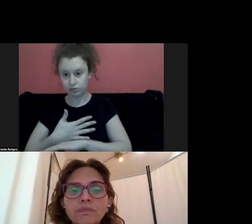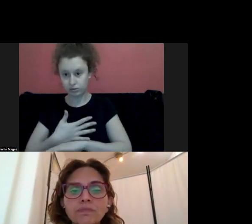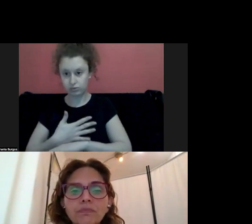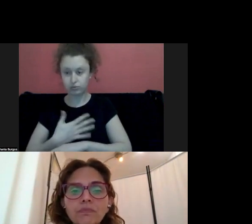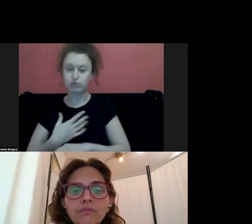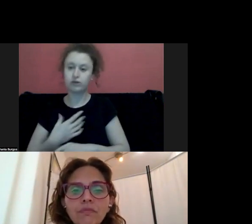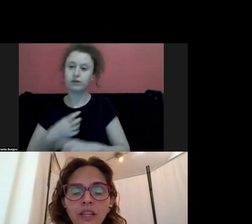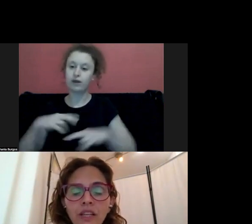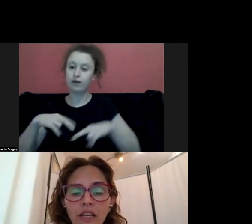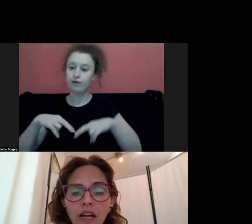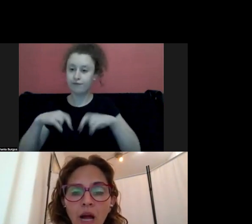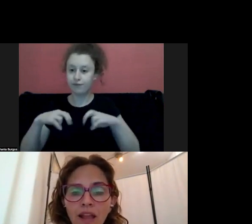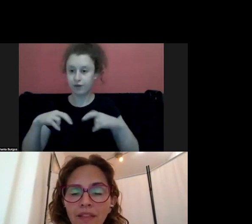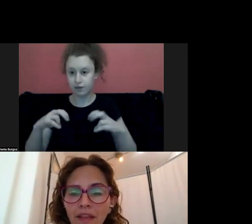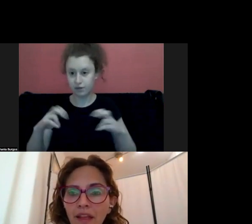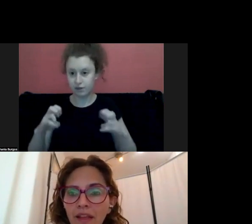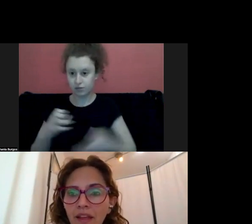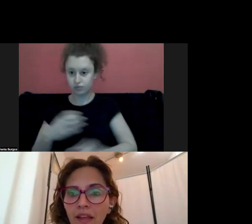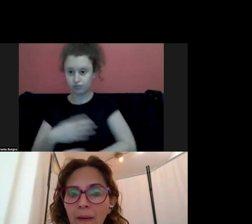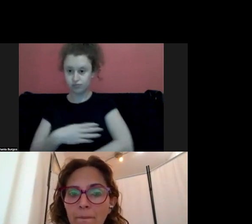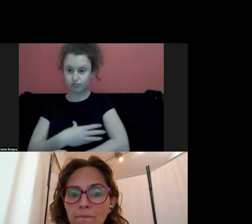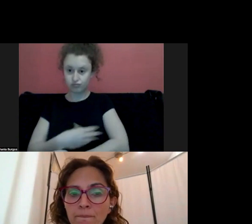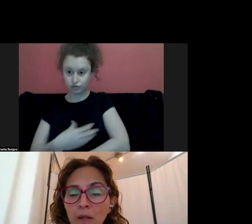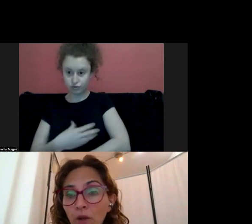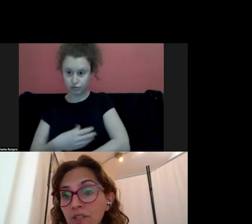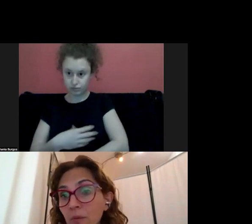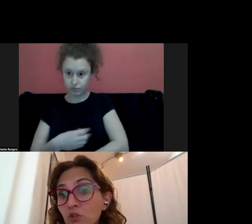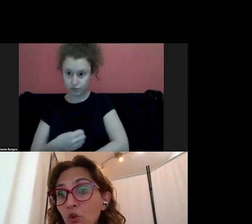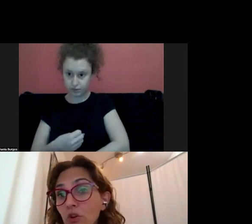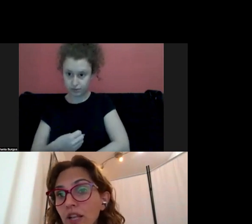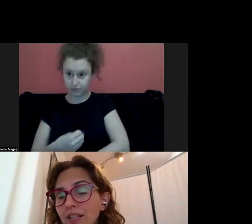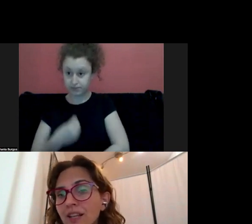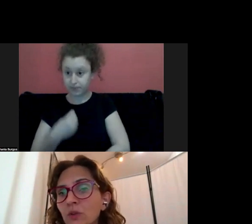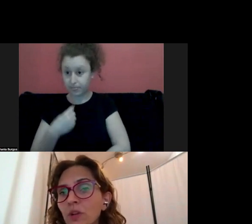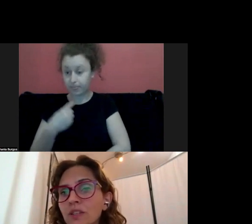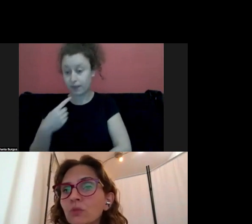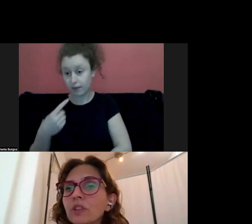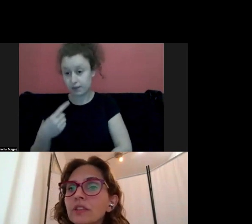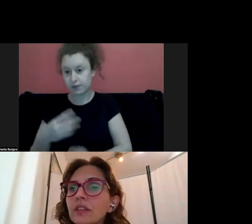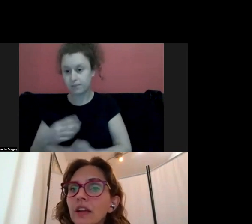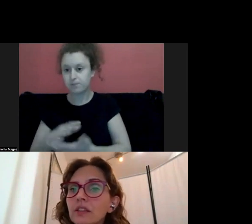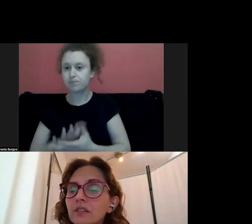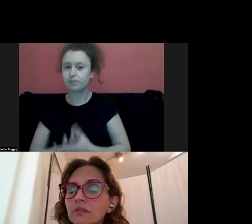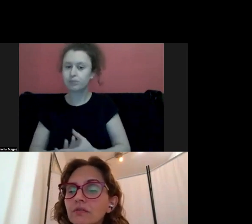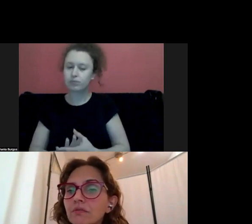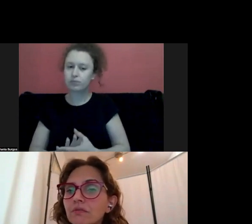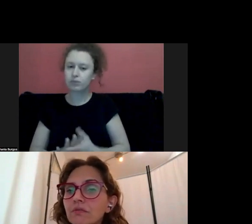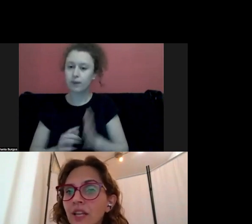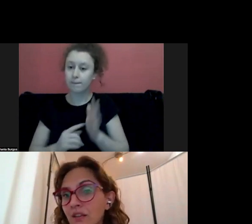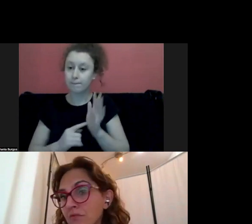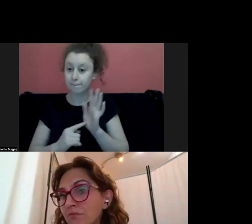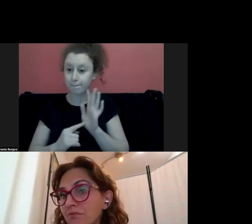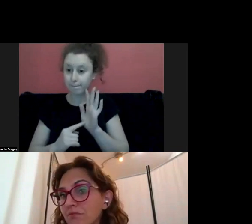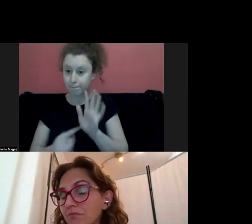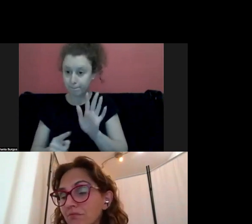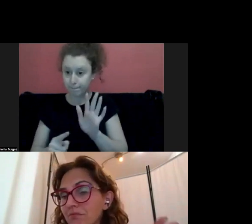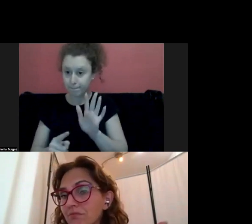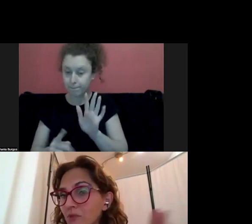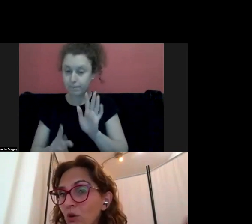estudio habla de que lo que se ha visto es que las criaturas autistas,